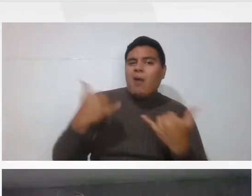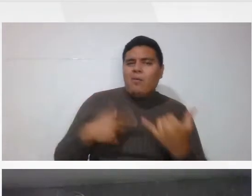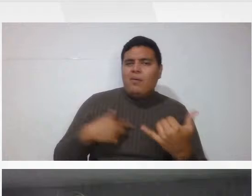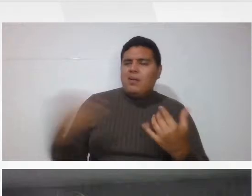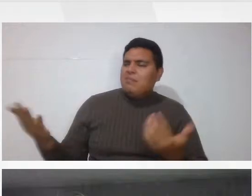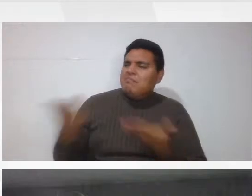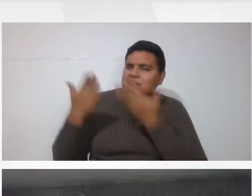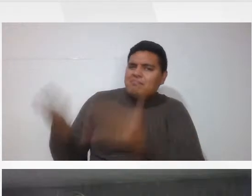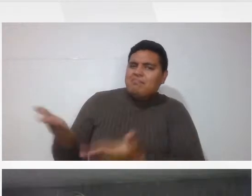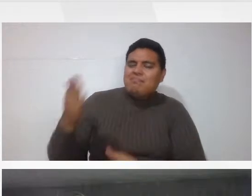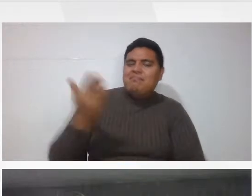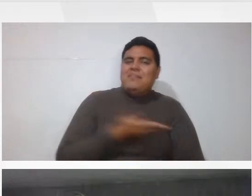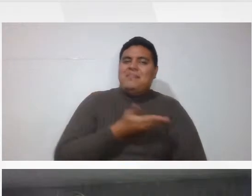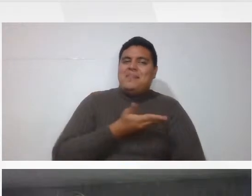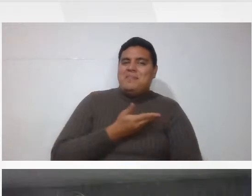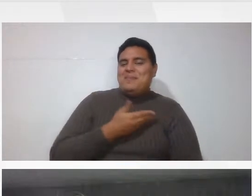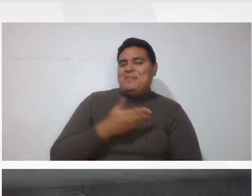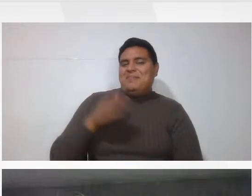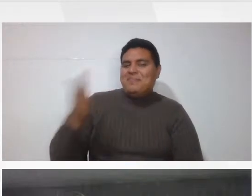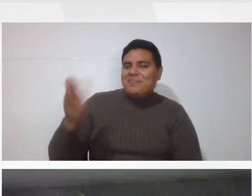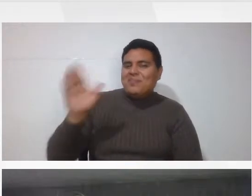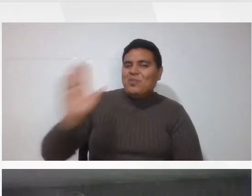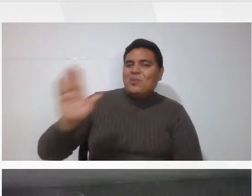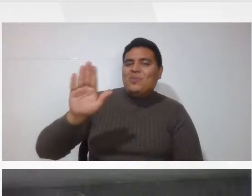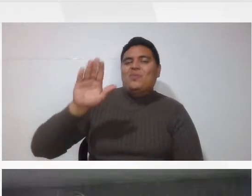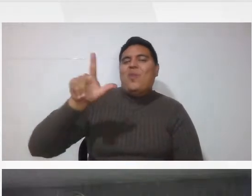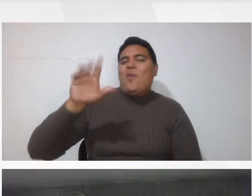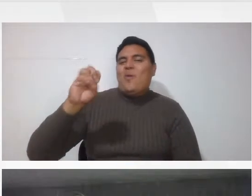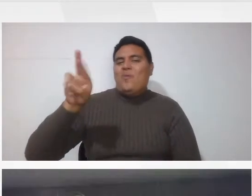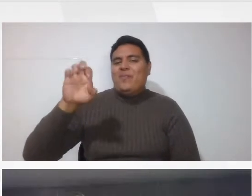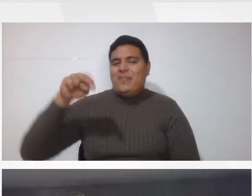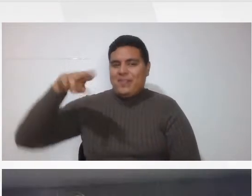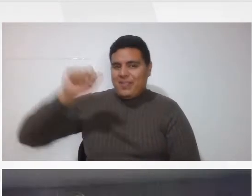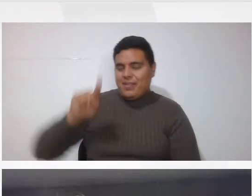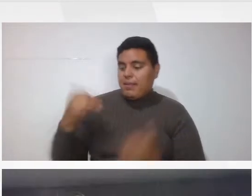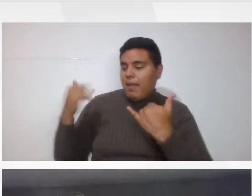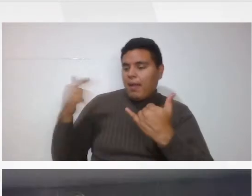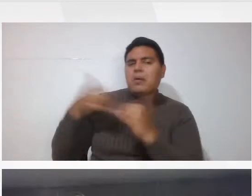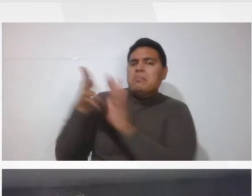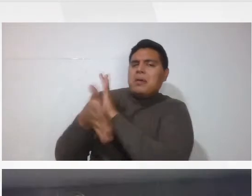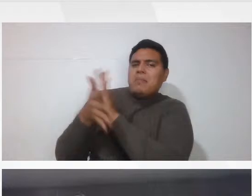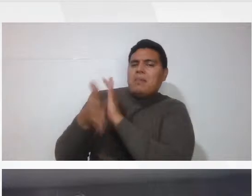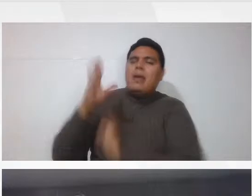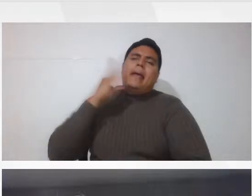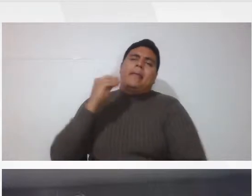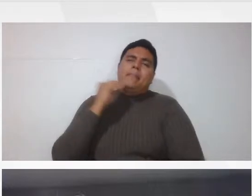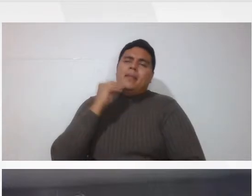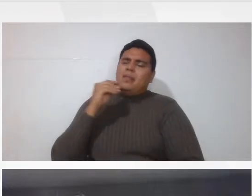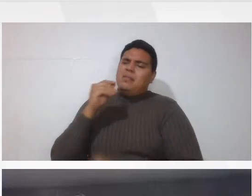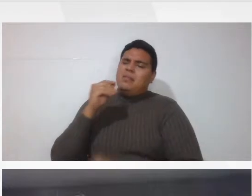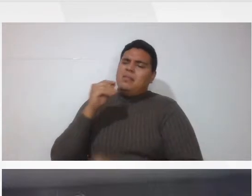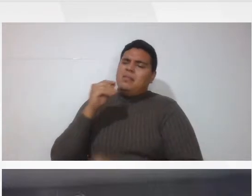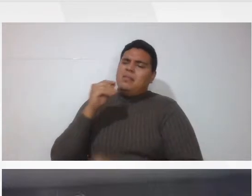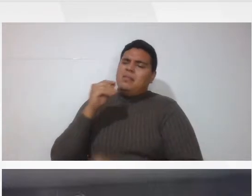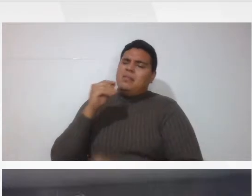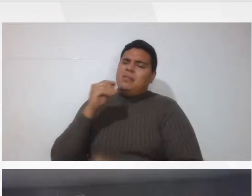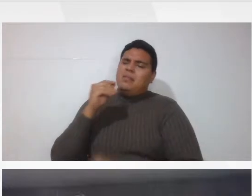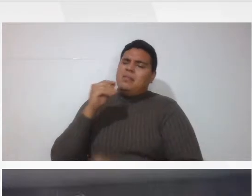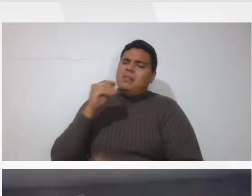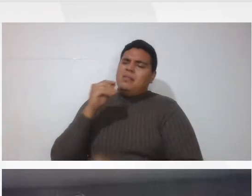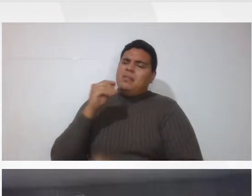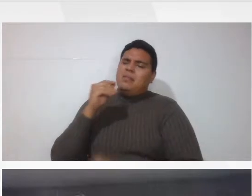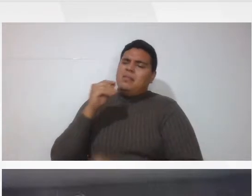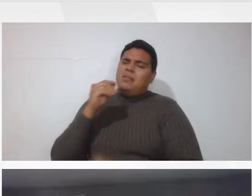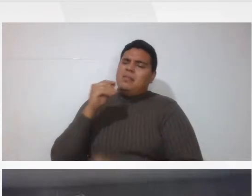señora Lorena, para que ya cerremos. Y hoy quisimos destacar esa experiencia significativa con Emanuel Álvarez, siendo el protagonista, por supuesto, de la